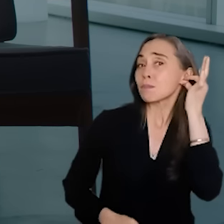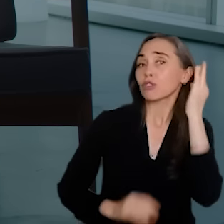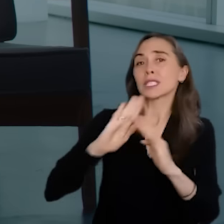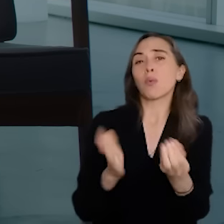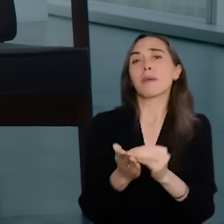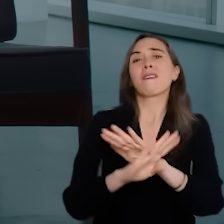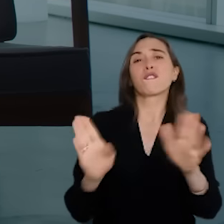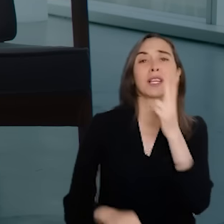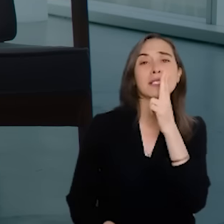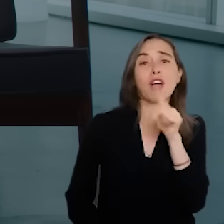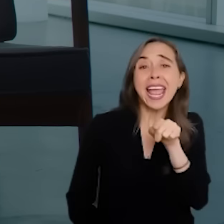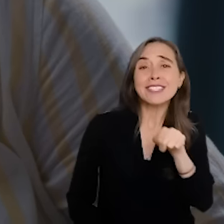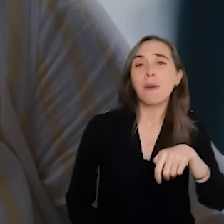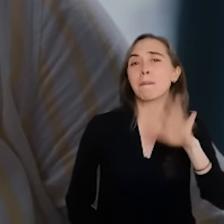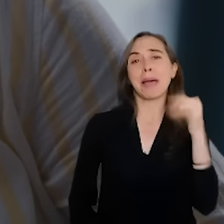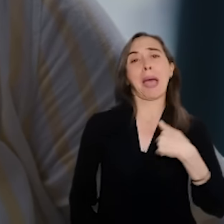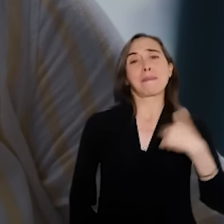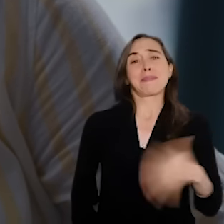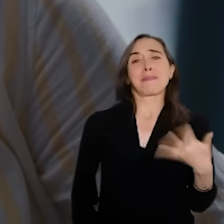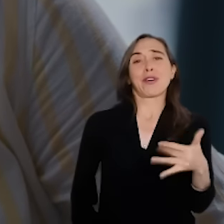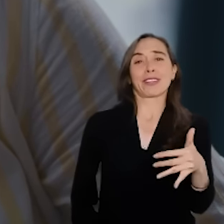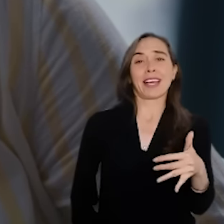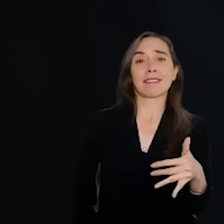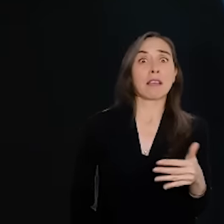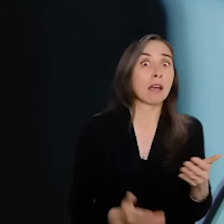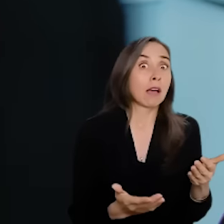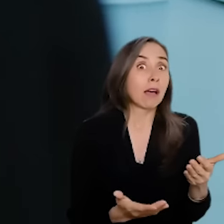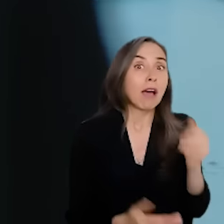cuide más, que deje el cigarro. Eso es lo que más me importa.